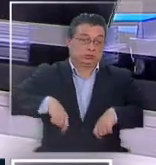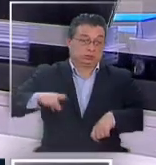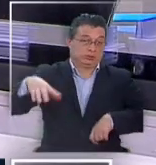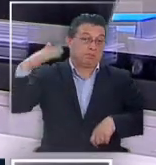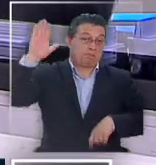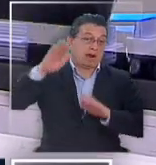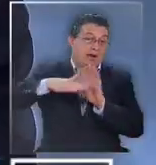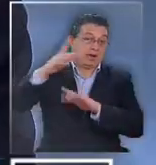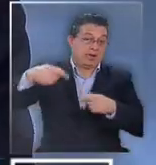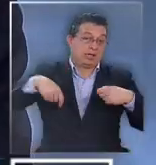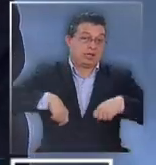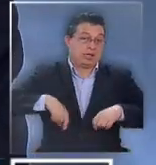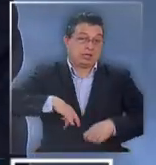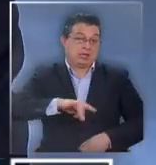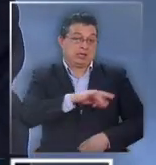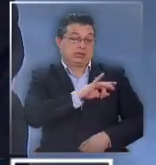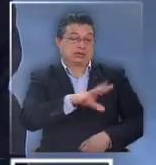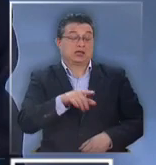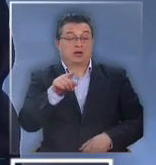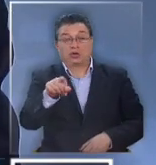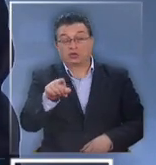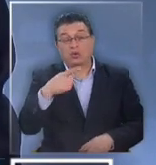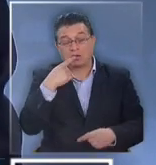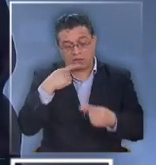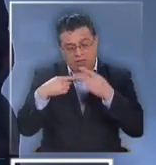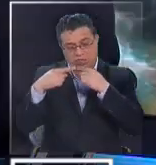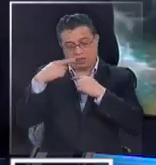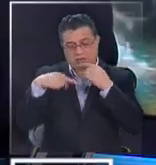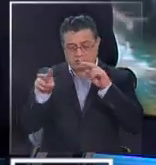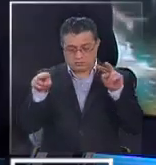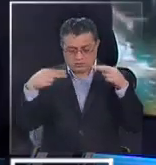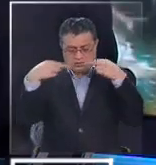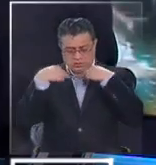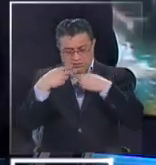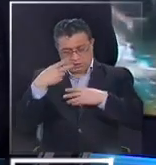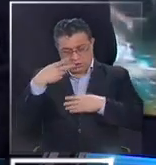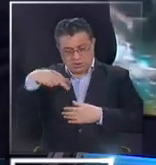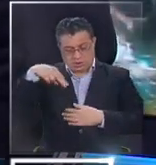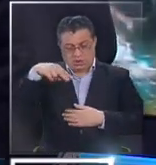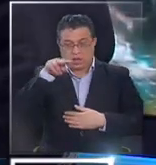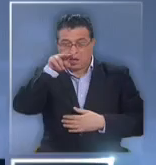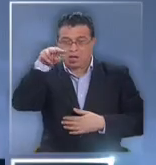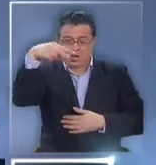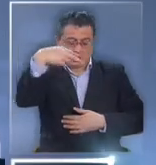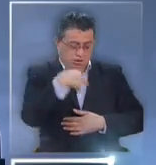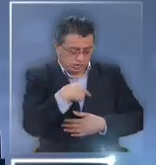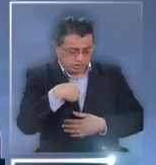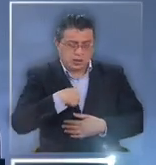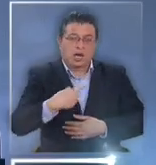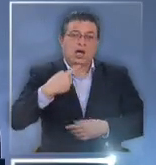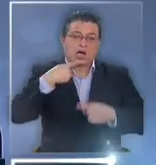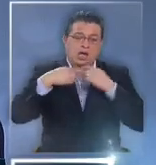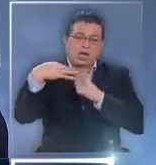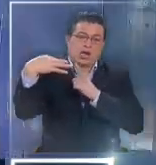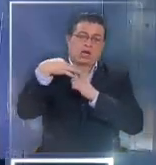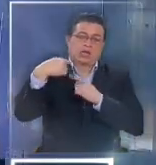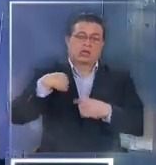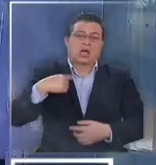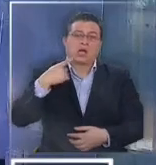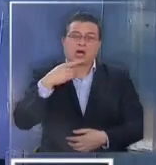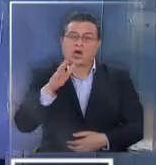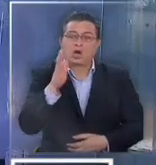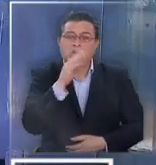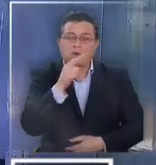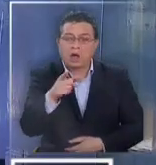entonces cuánta autocrítica se hace el sector minero le toca representar los diferentes la audiencia a quien no tenga esa raigambre en